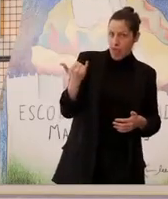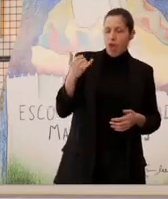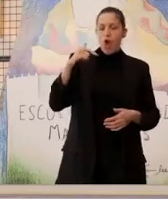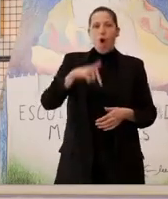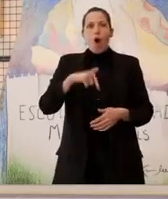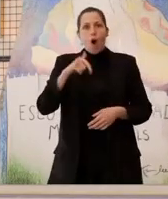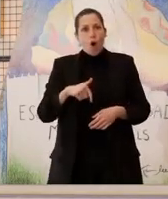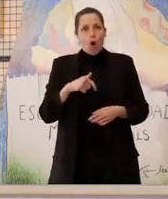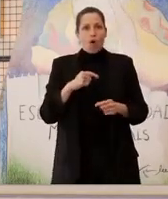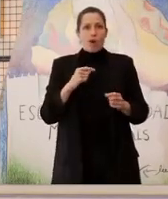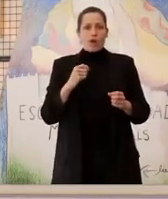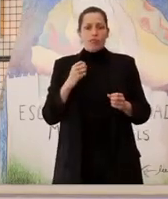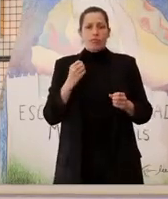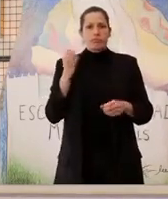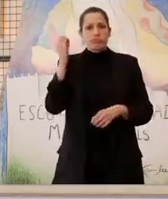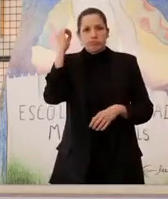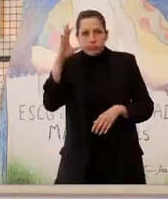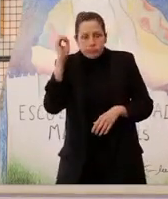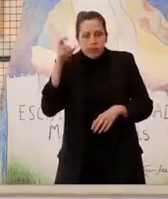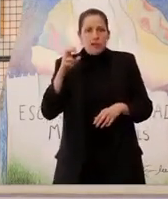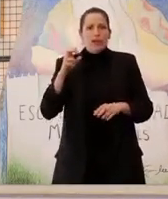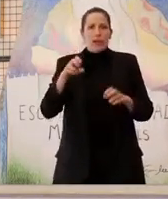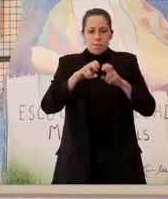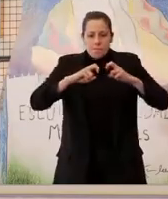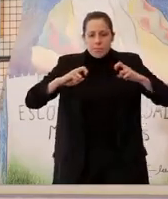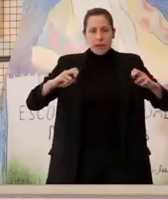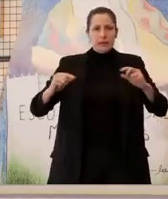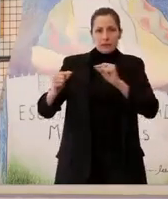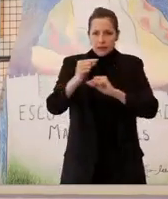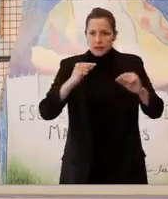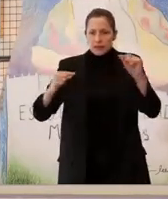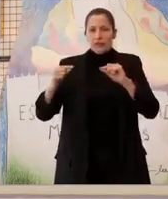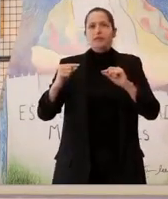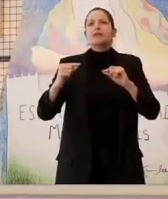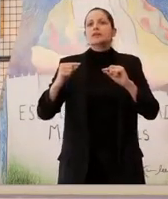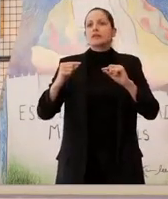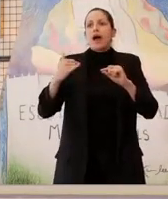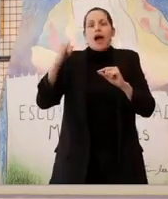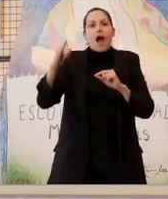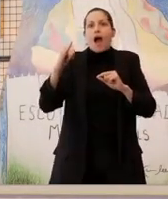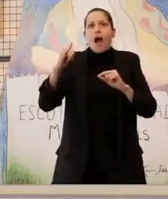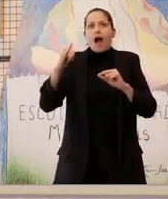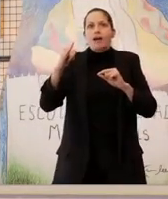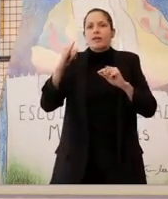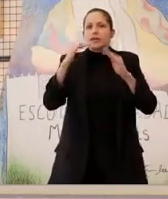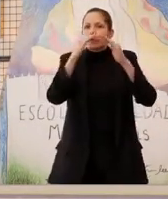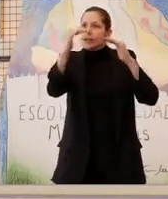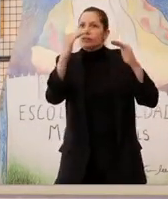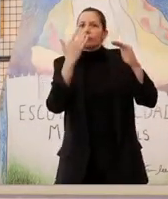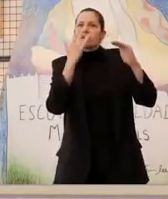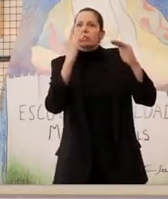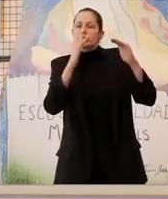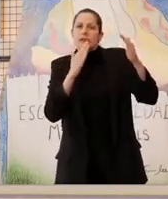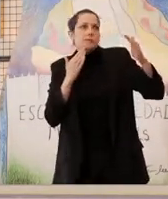habido de poder político judicial o de los medios de comunicación es la impermeabilidad de la cúpula donde más